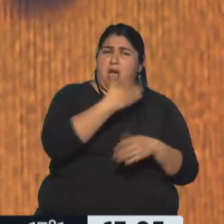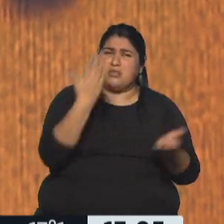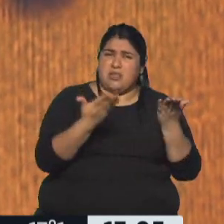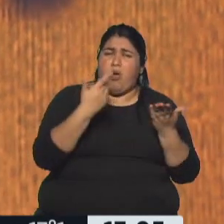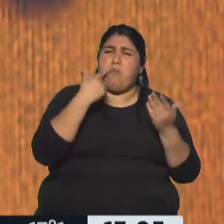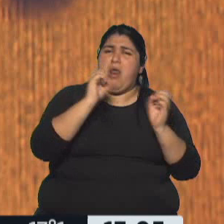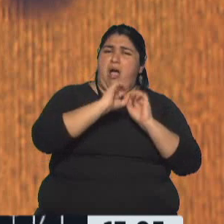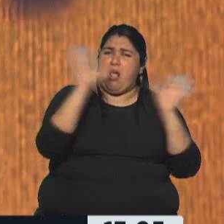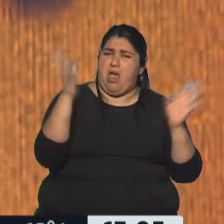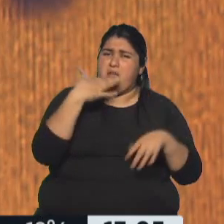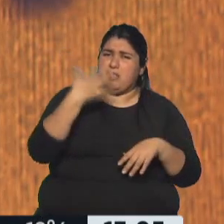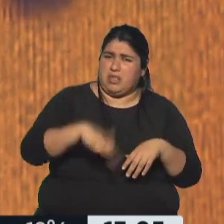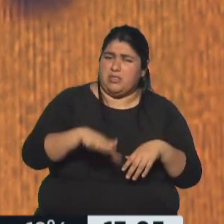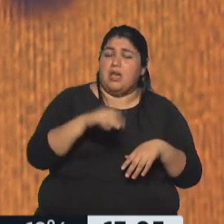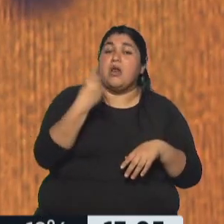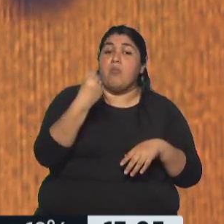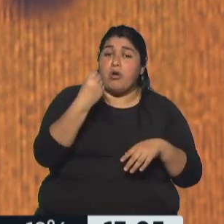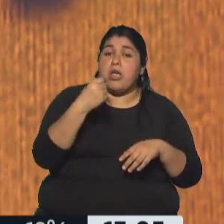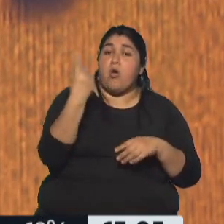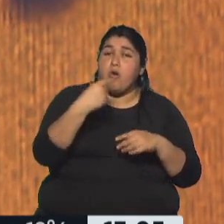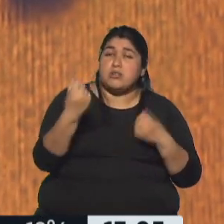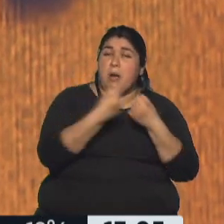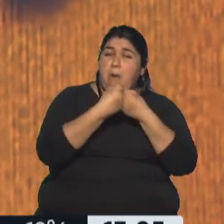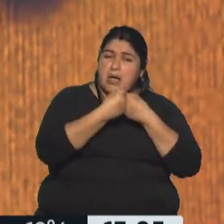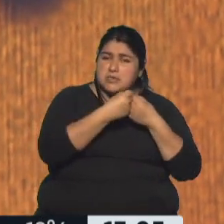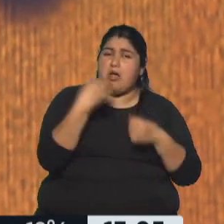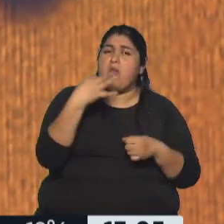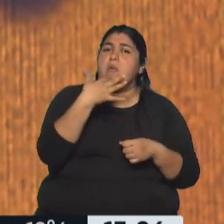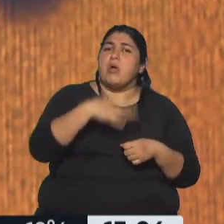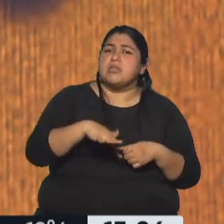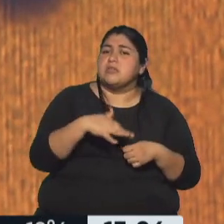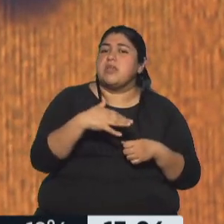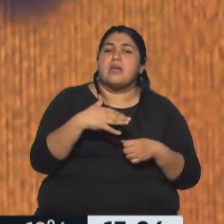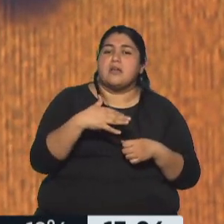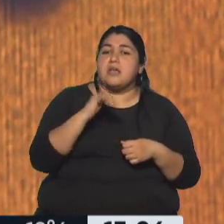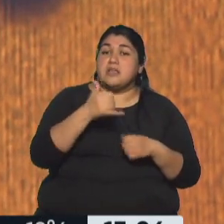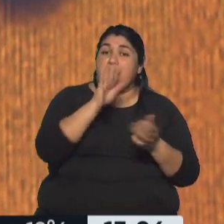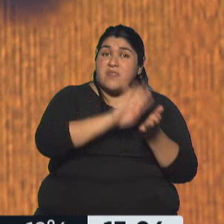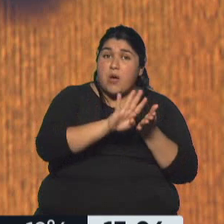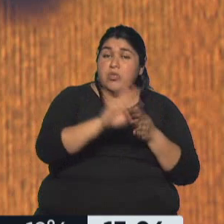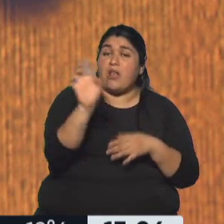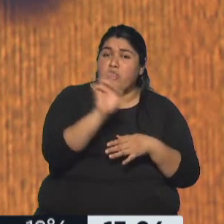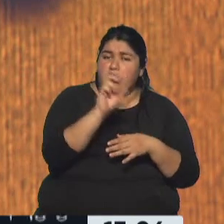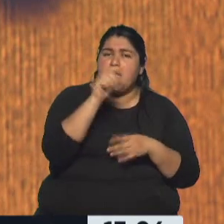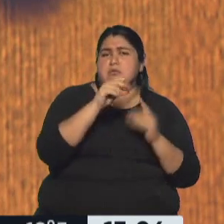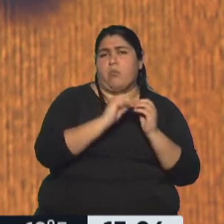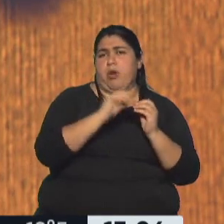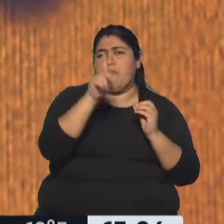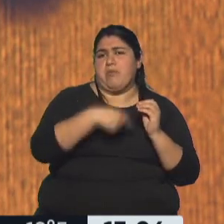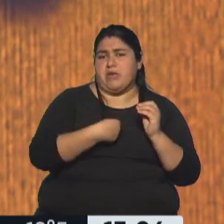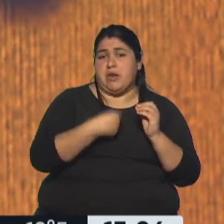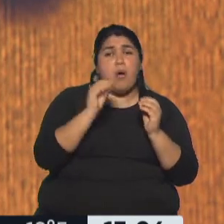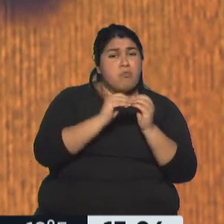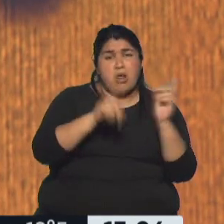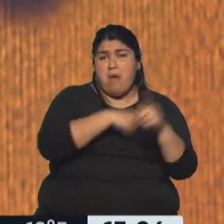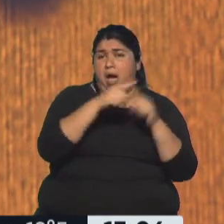si hay un consenso básico que tenemos que tener en mente, es que el endeudamiento en dólares es un problema. Y es un problema que arrastramos hasta el